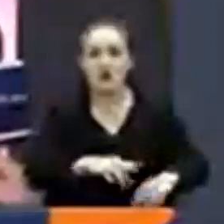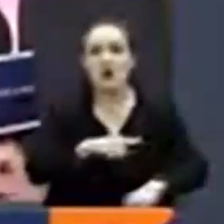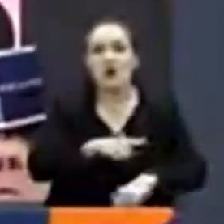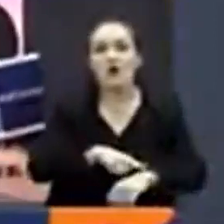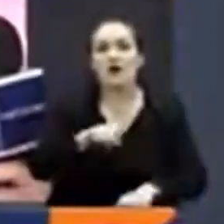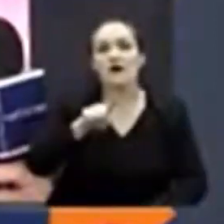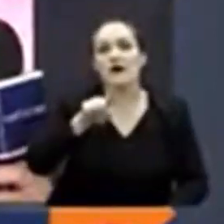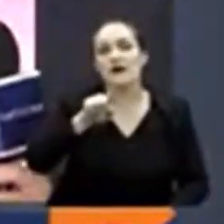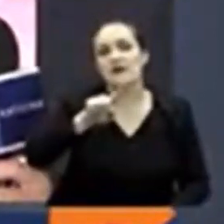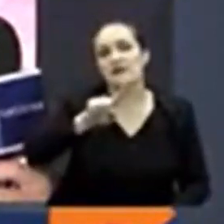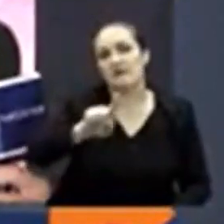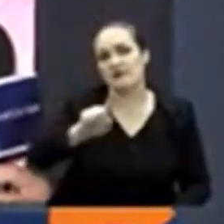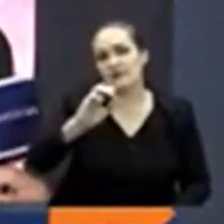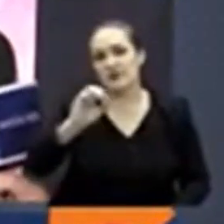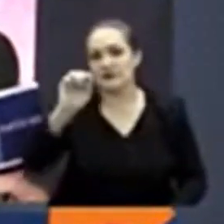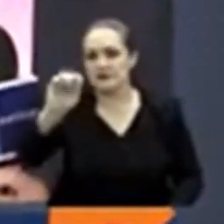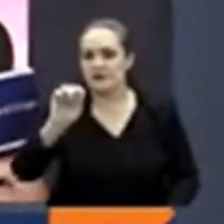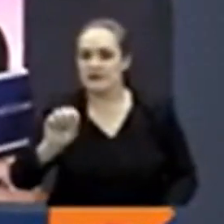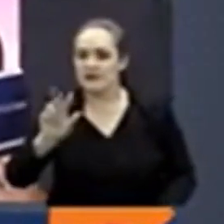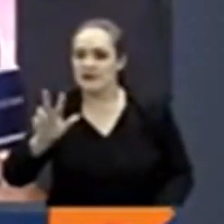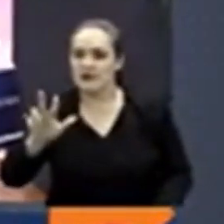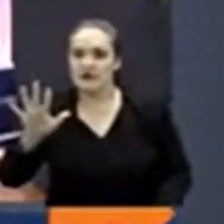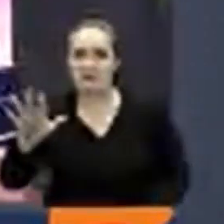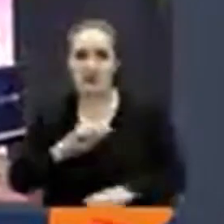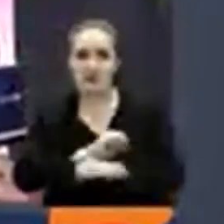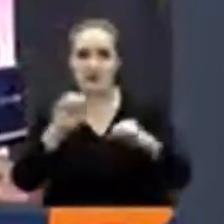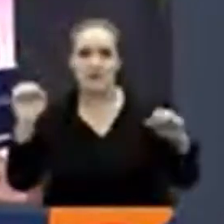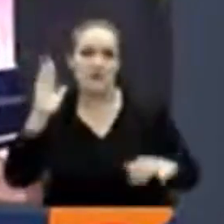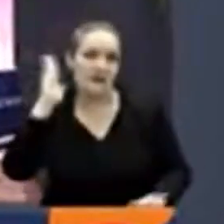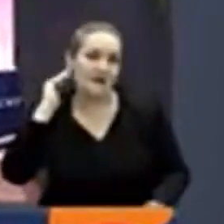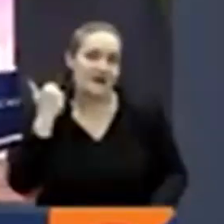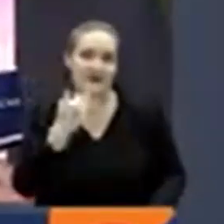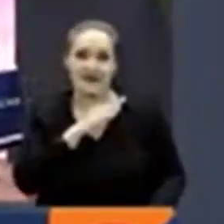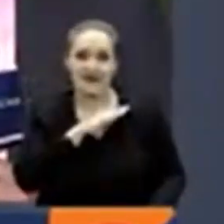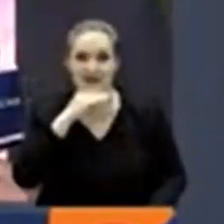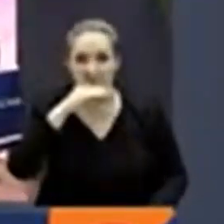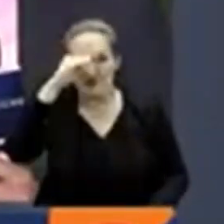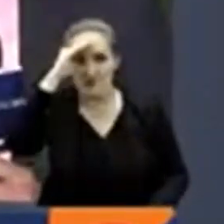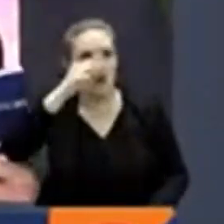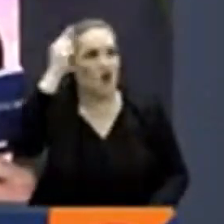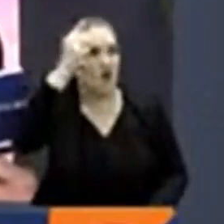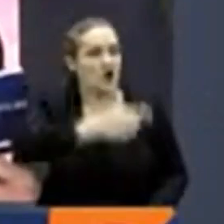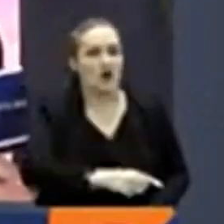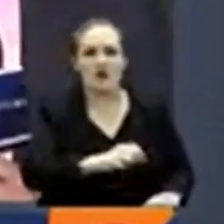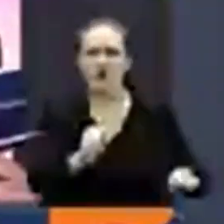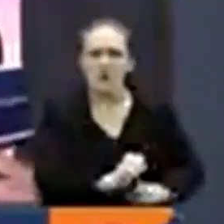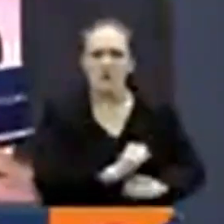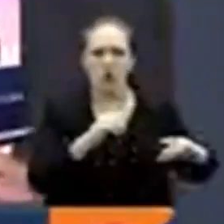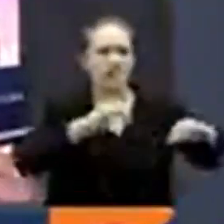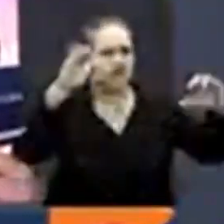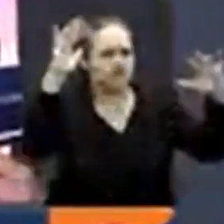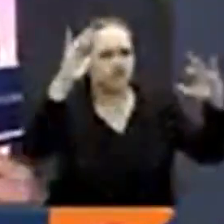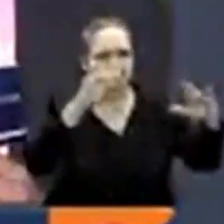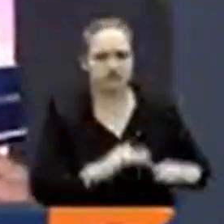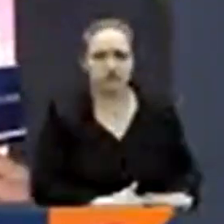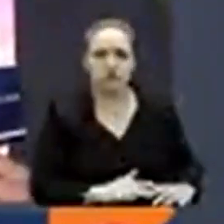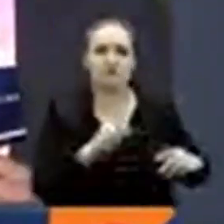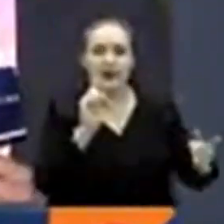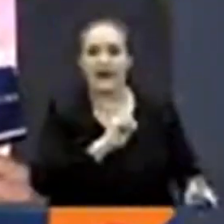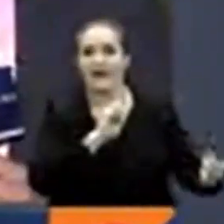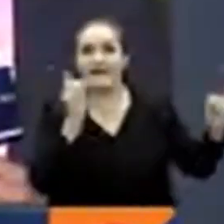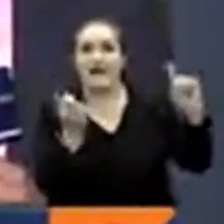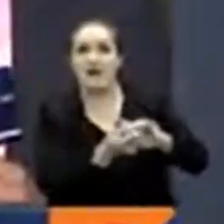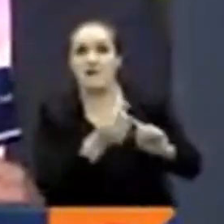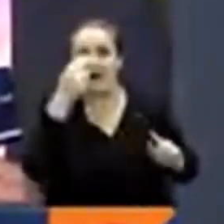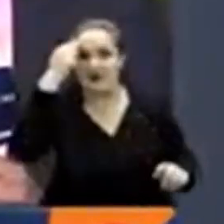de la mañana, el alcalde de Medellín, Daniel Quintero, dio la orden para implosionar este edificio que, por supuesto, cambia la